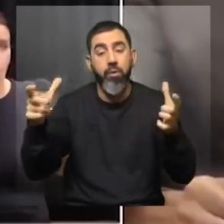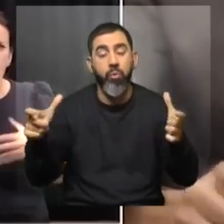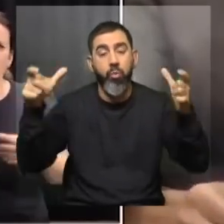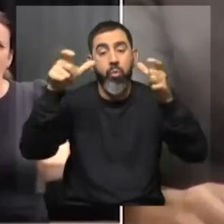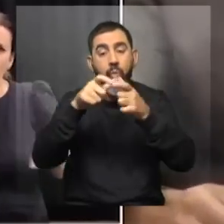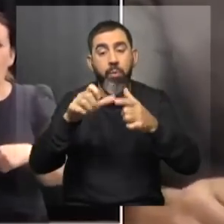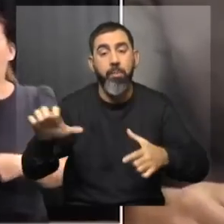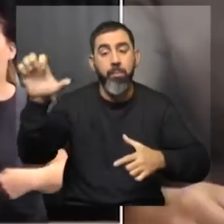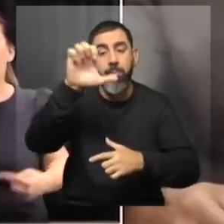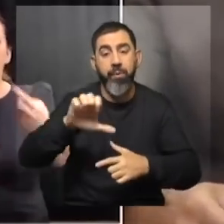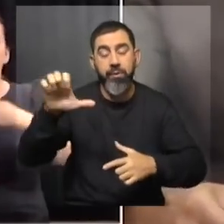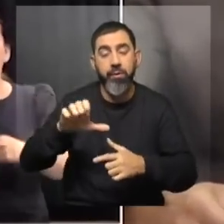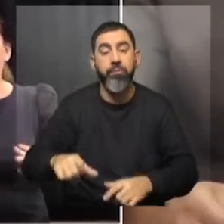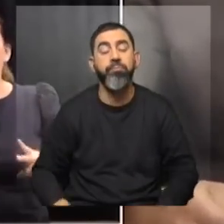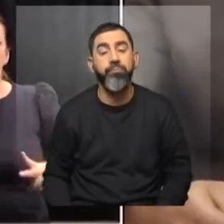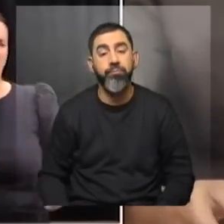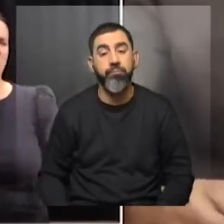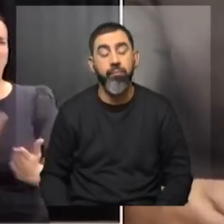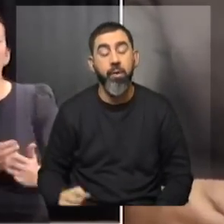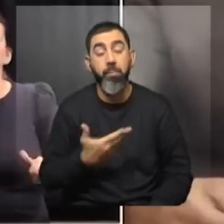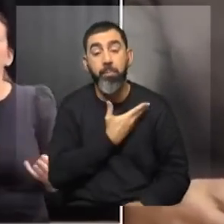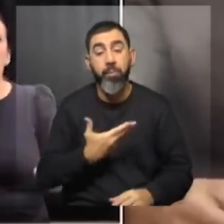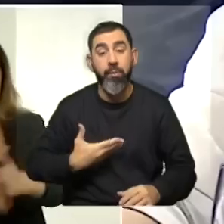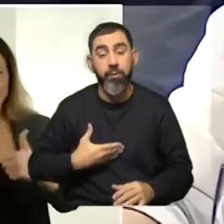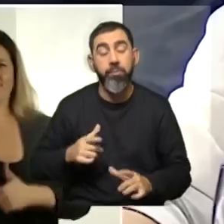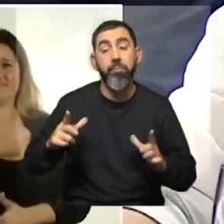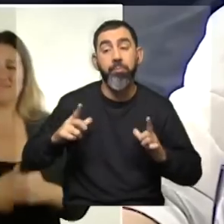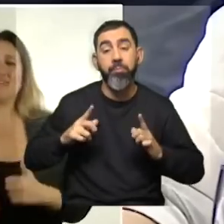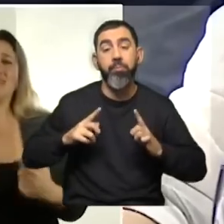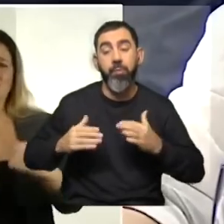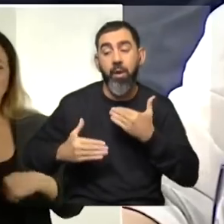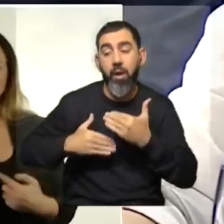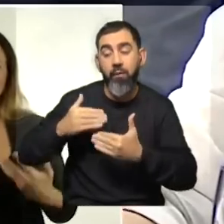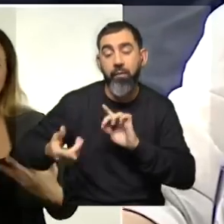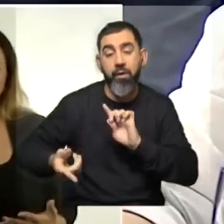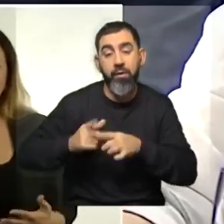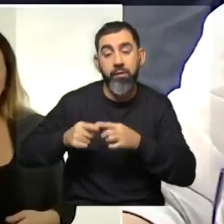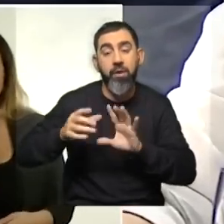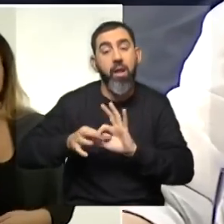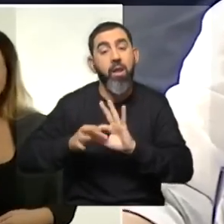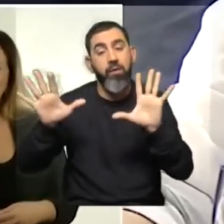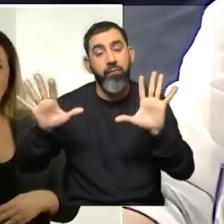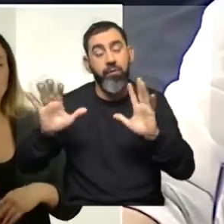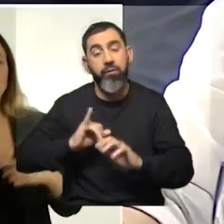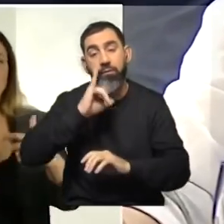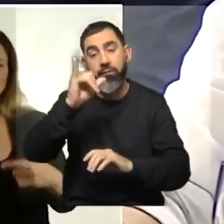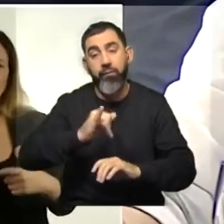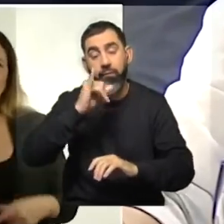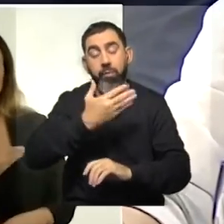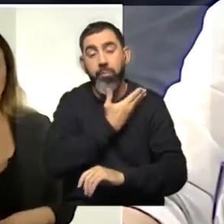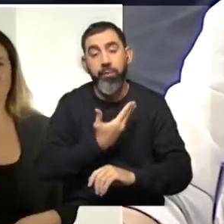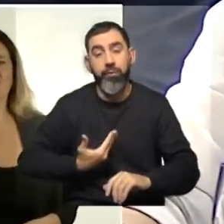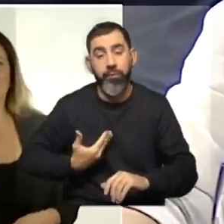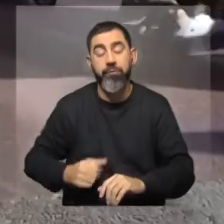empresarial chinalac en Beijing el mandatario irá con la expectativa de avanzar en un eventual tratado de libre comercio según informaron fuentes de